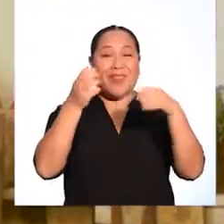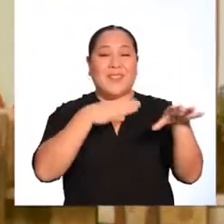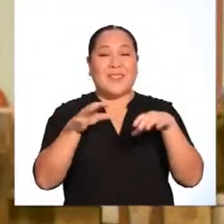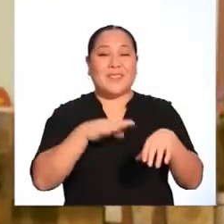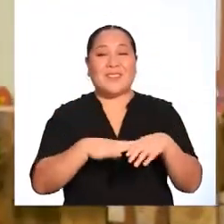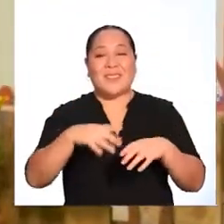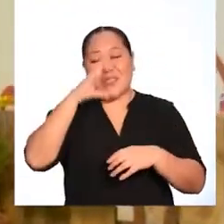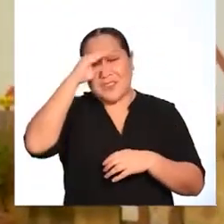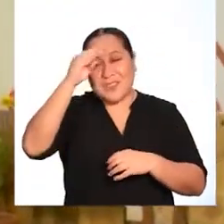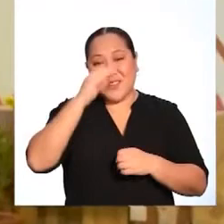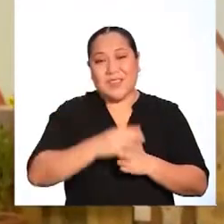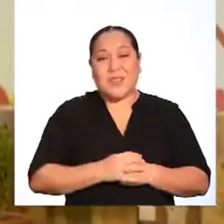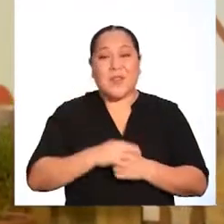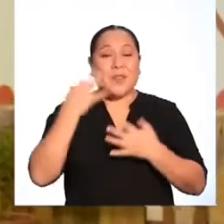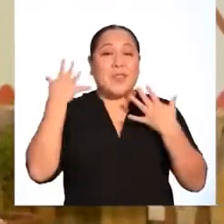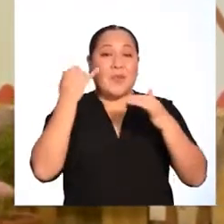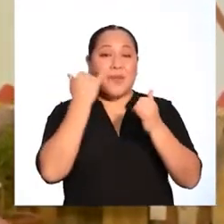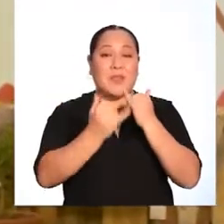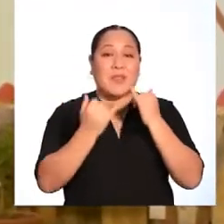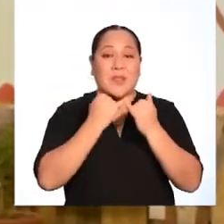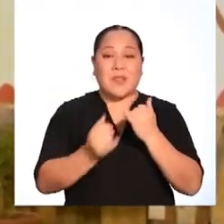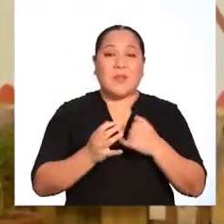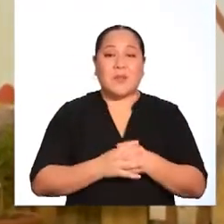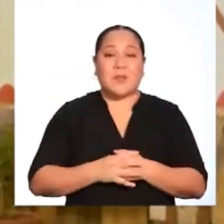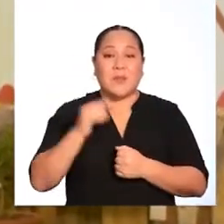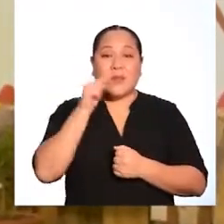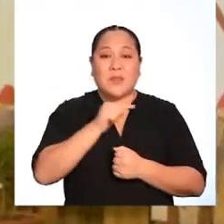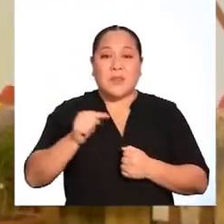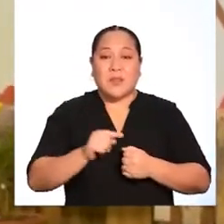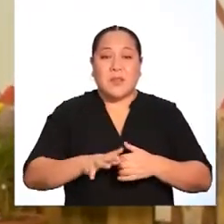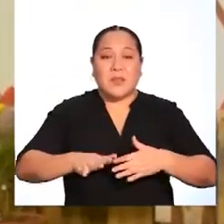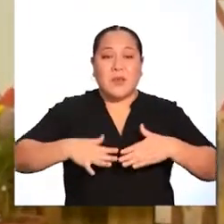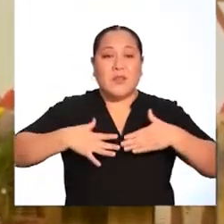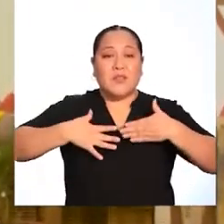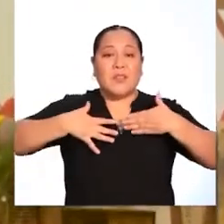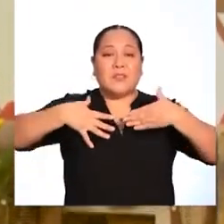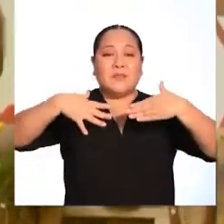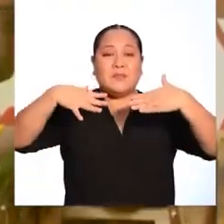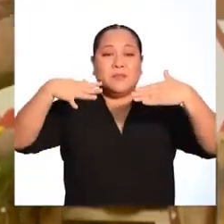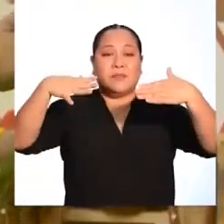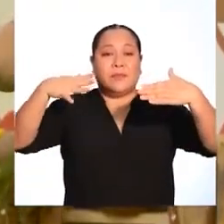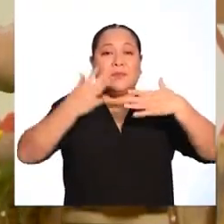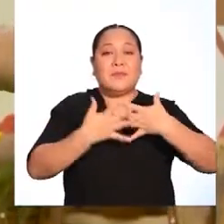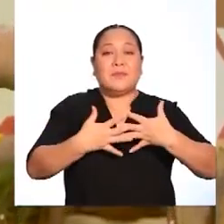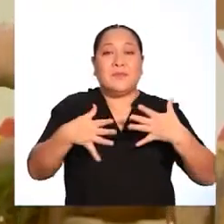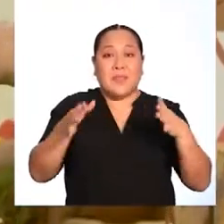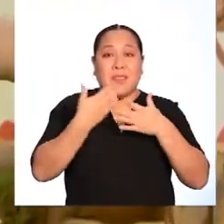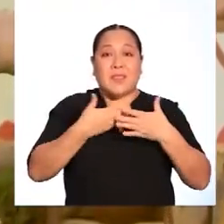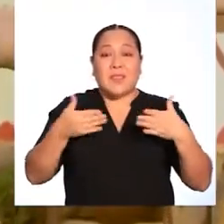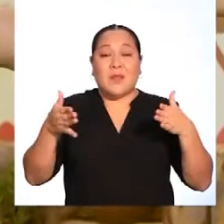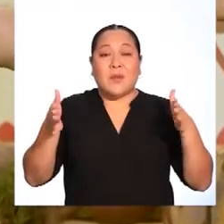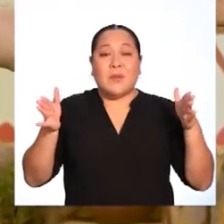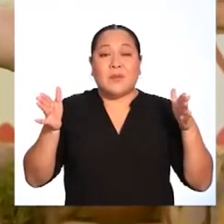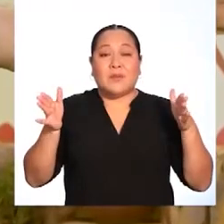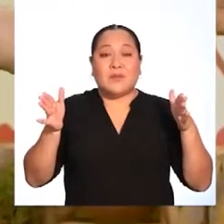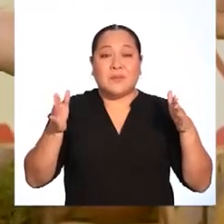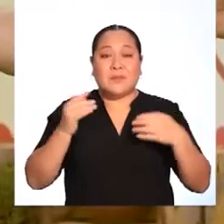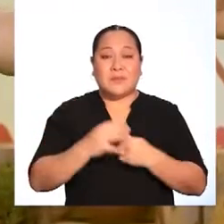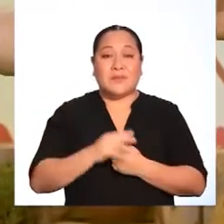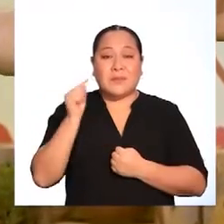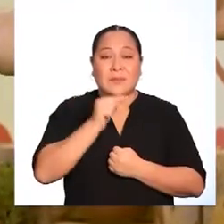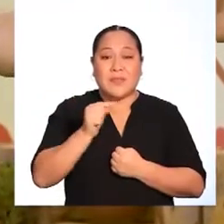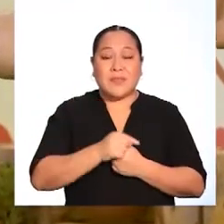hemos hecho niñas y niños para terminar vamos a inhalar abriendo los brazos a los lados y